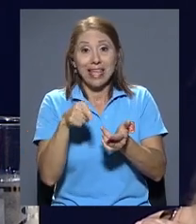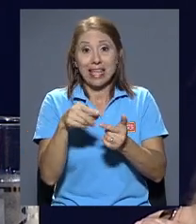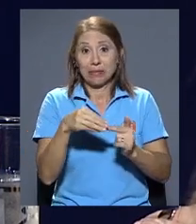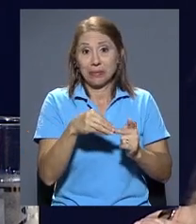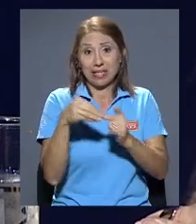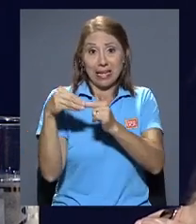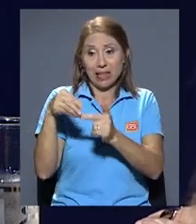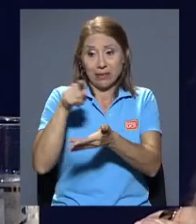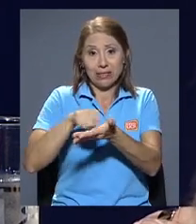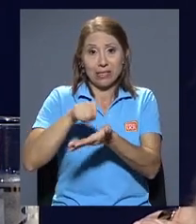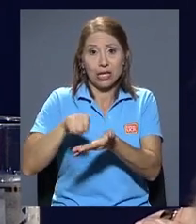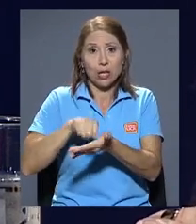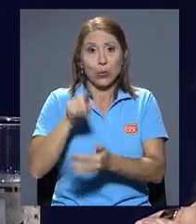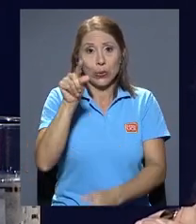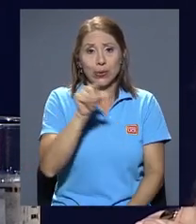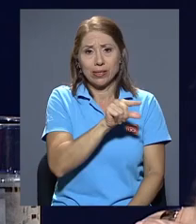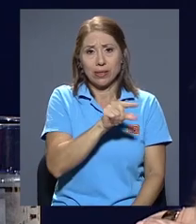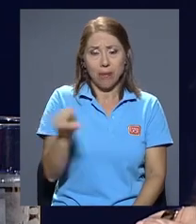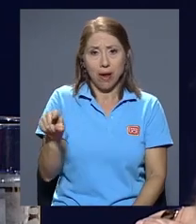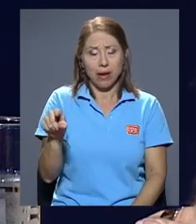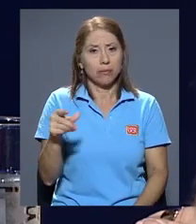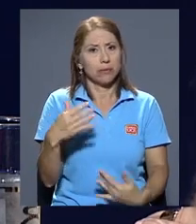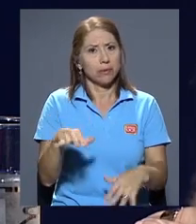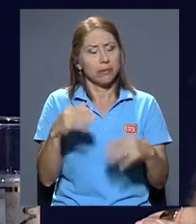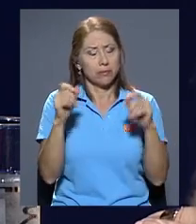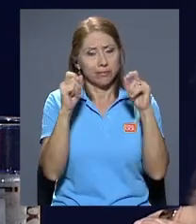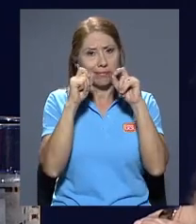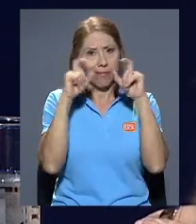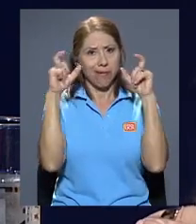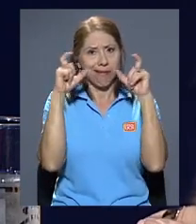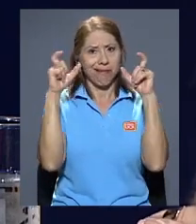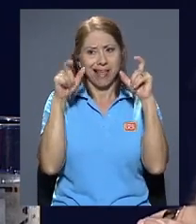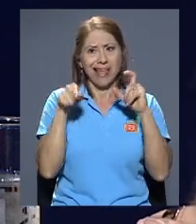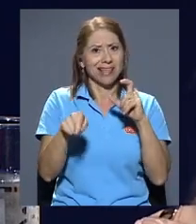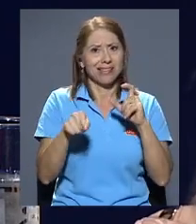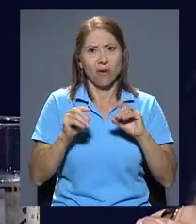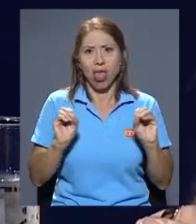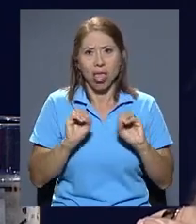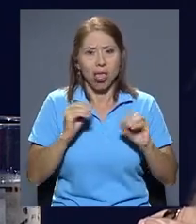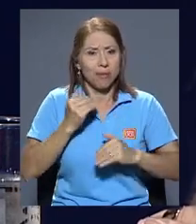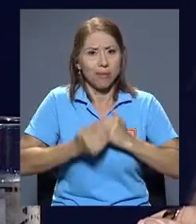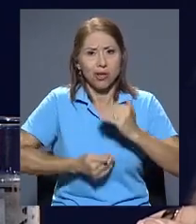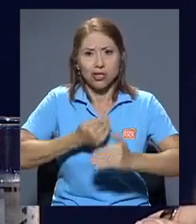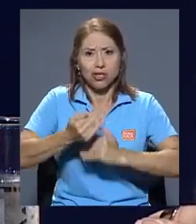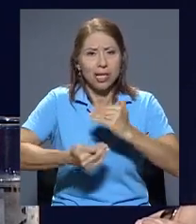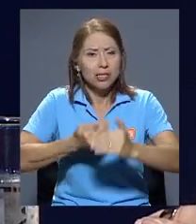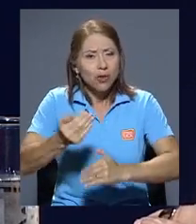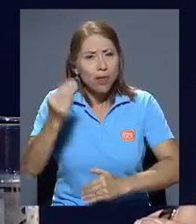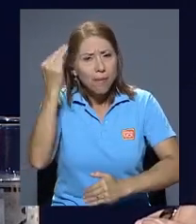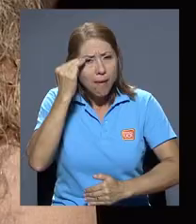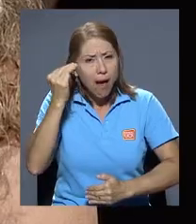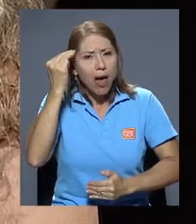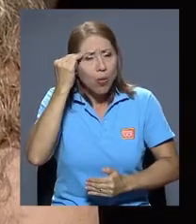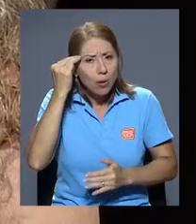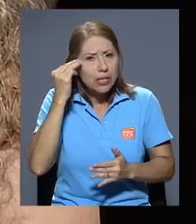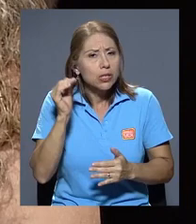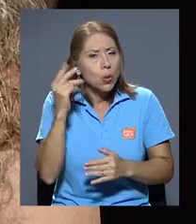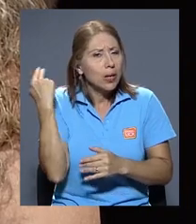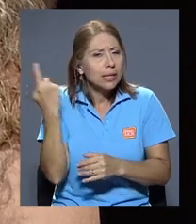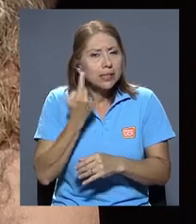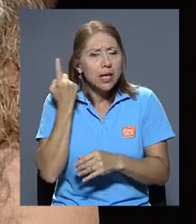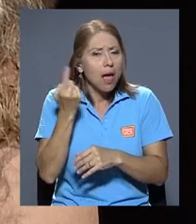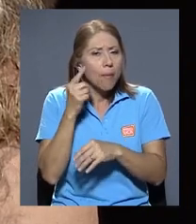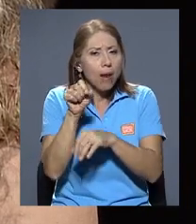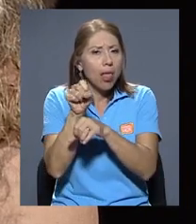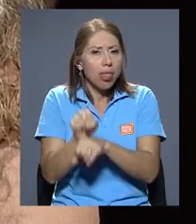lo cual no deja de asombrar. No tuvo el proceso de maduración que normalmente puede tener un texto. Y otro